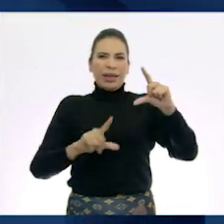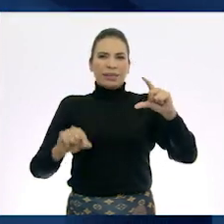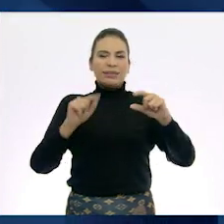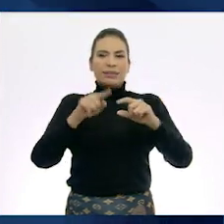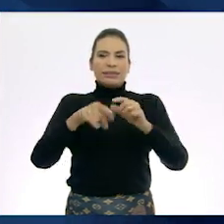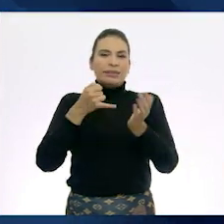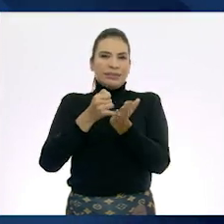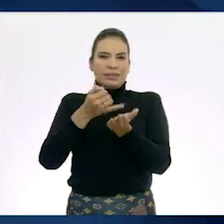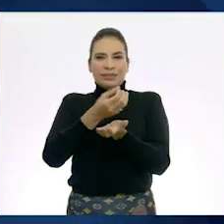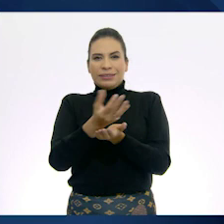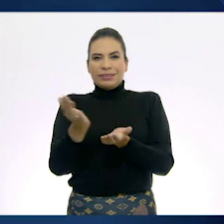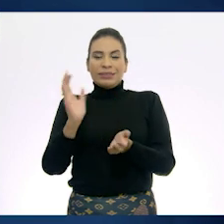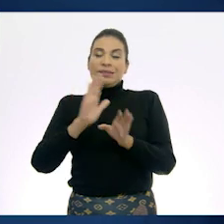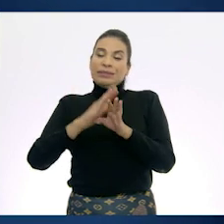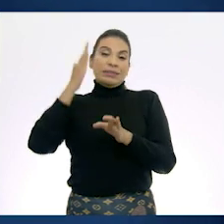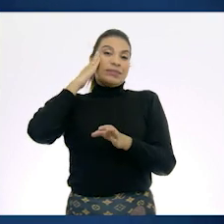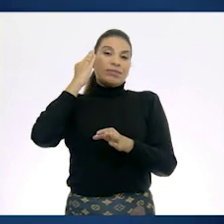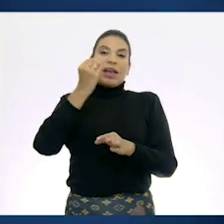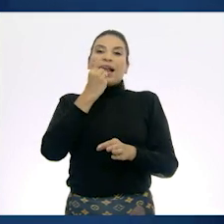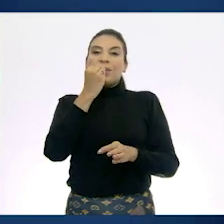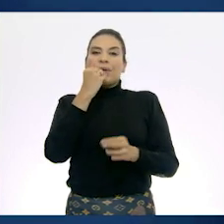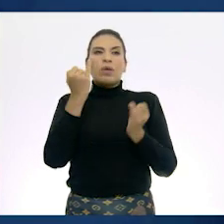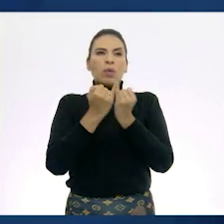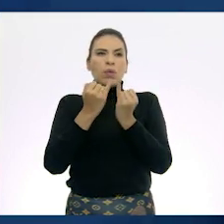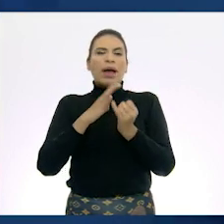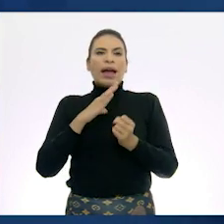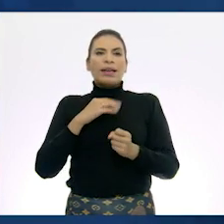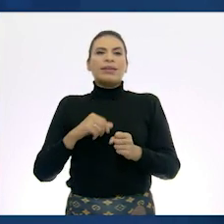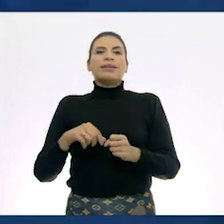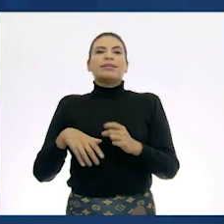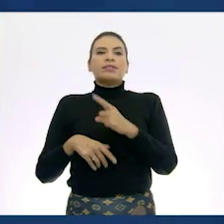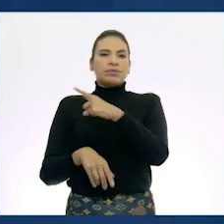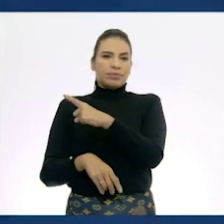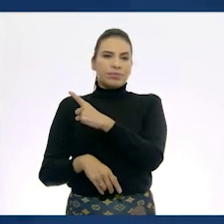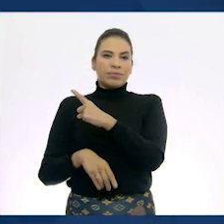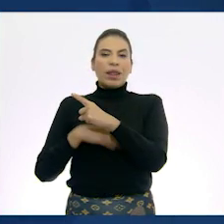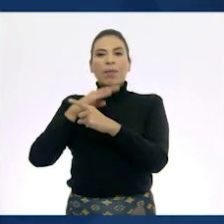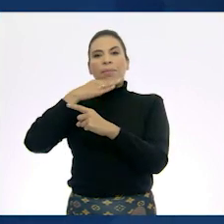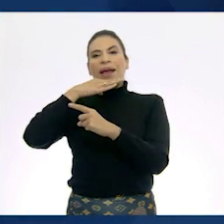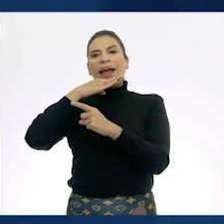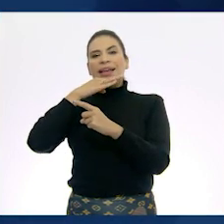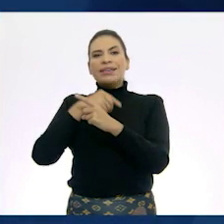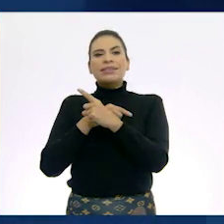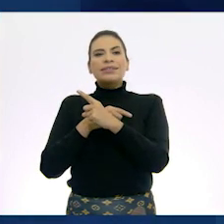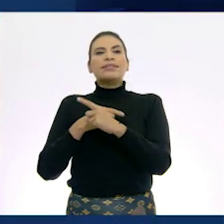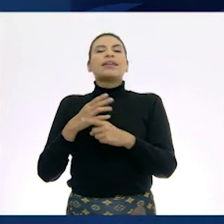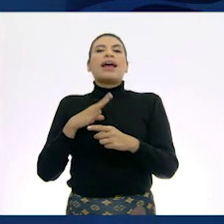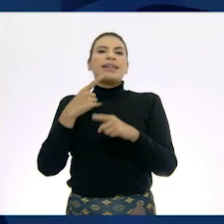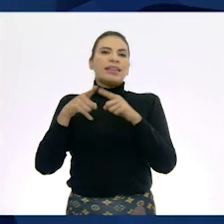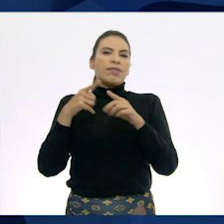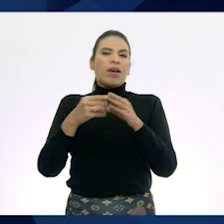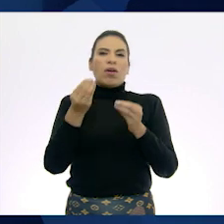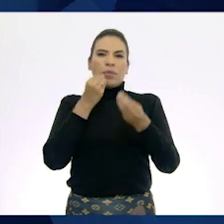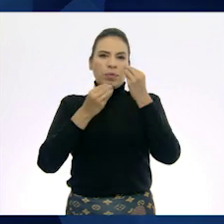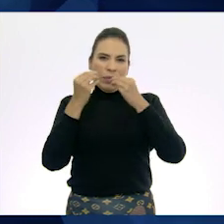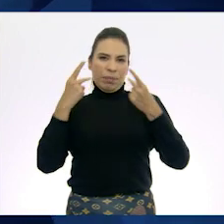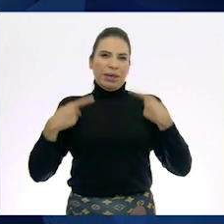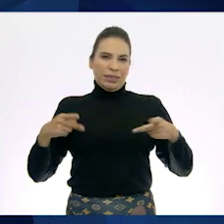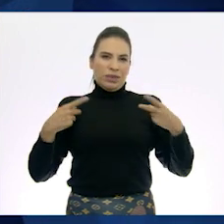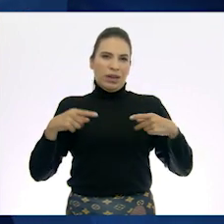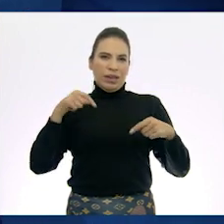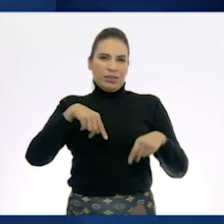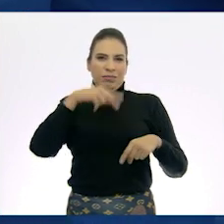es la base de alimentación. Aquí también tenemos el maíz, que sabemos que es parte de la dieta del